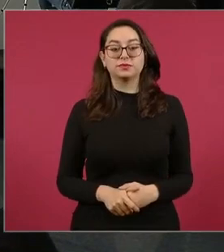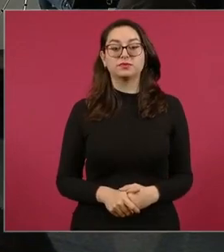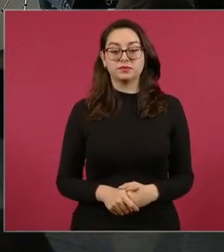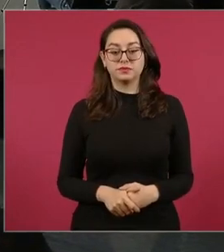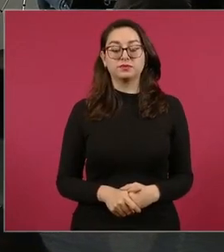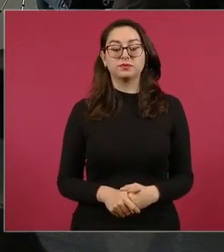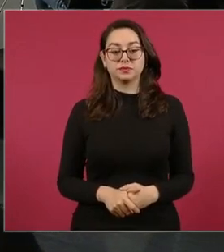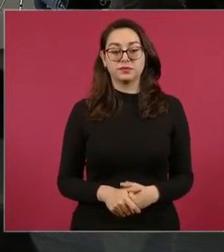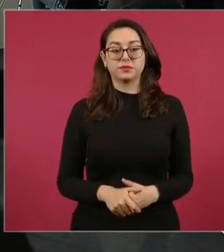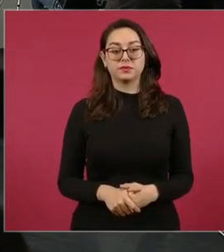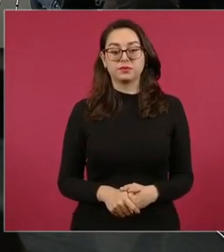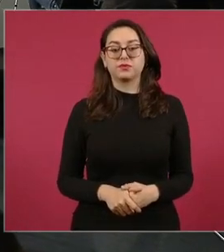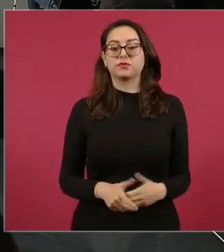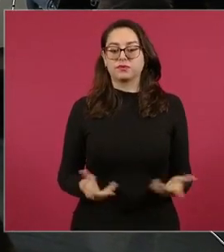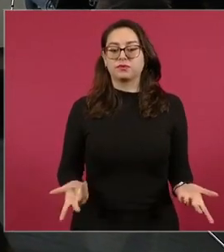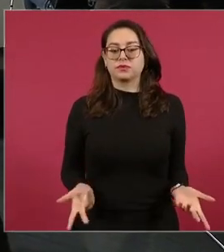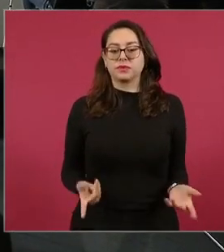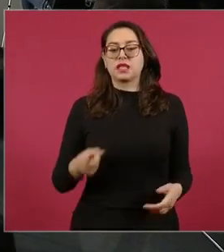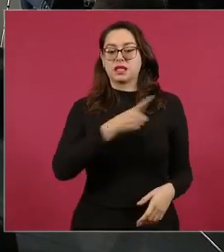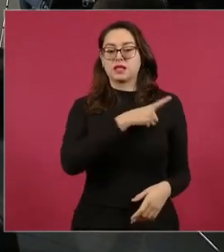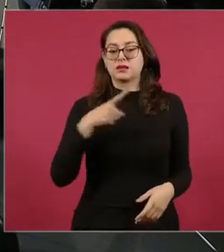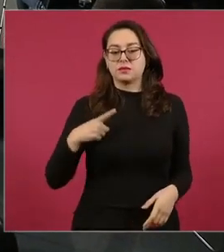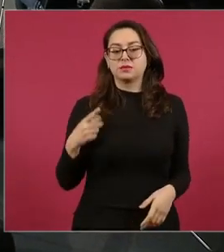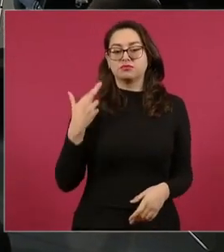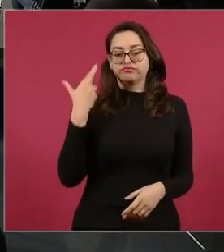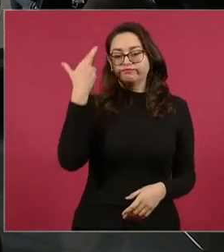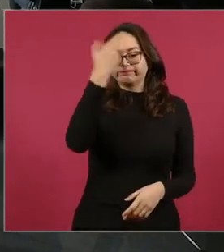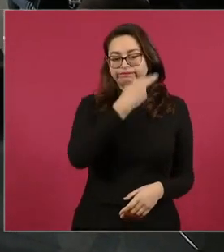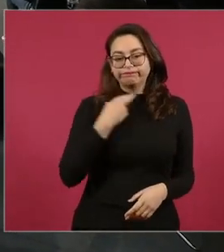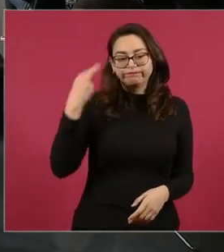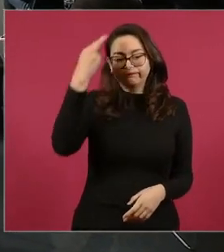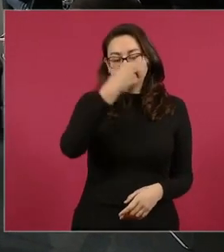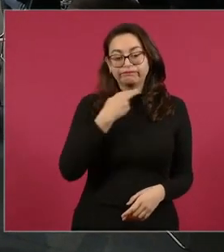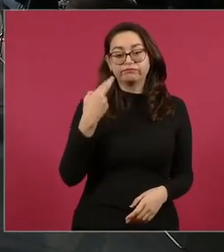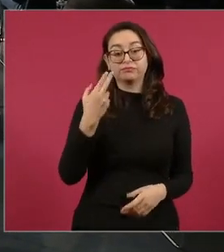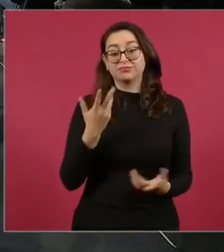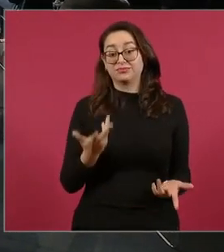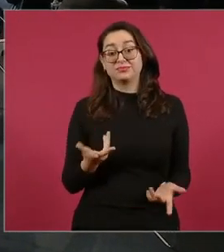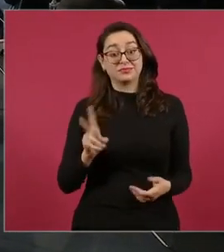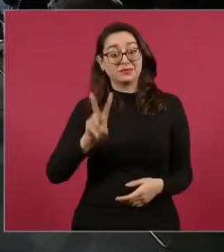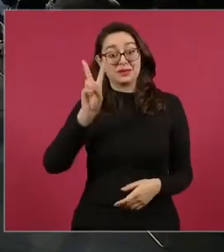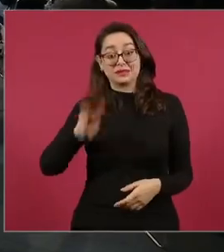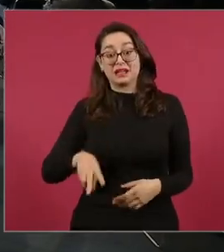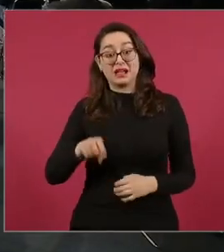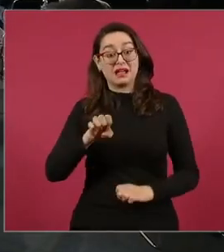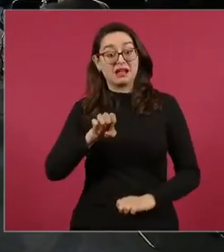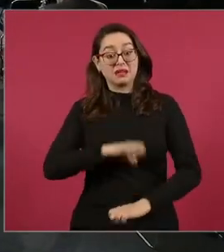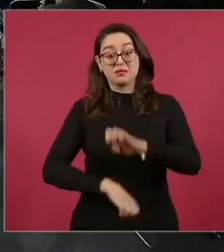Sí. Sí, hay que revisar, porque son muy abusivos.